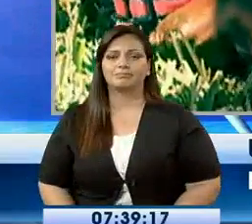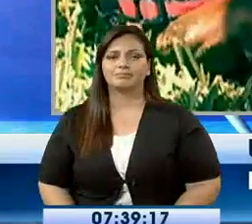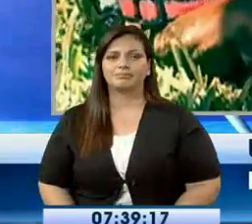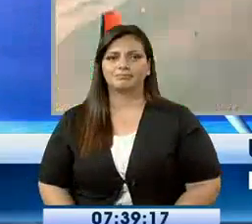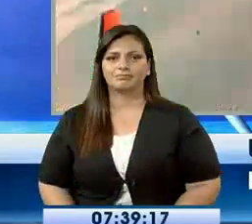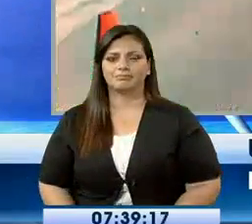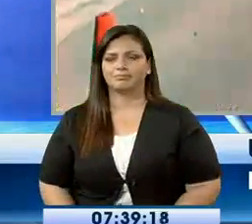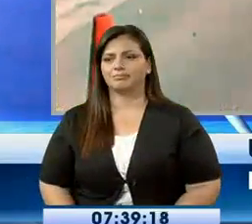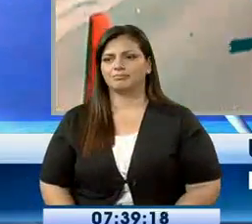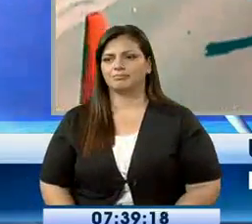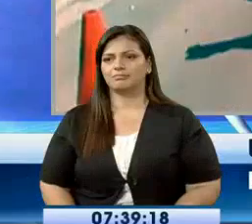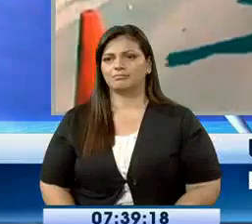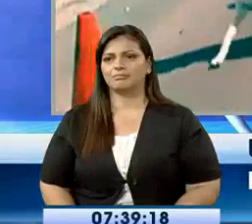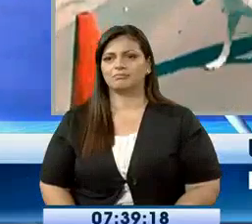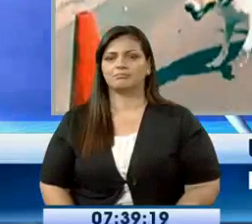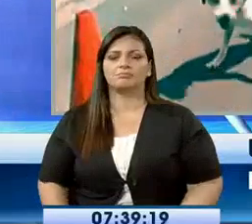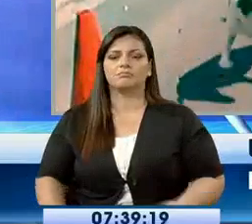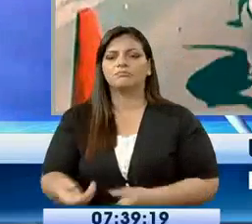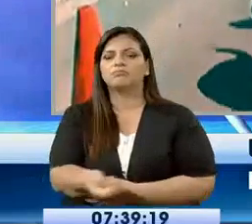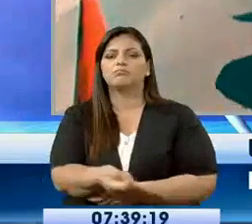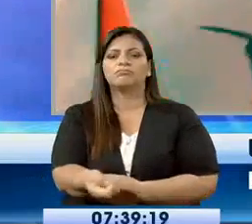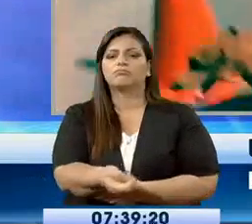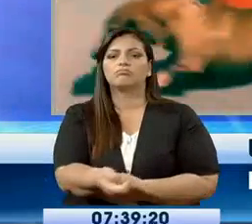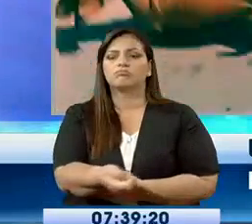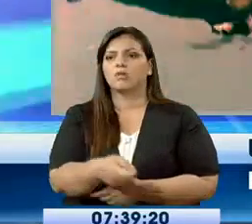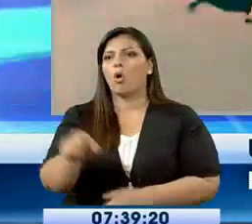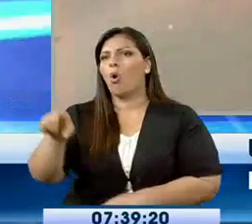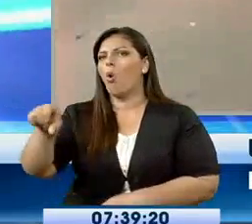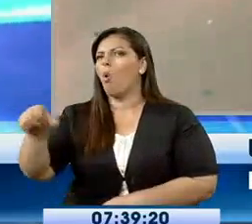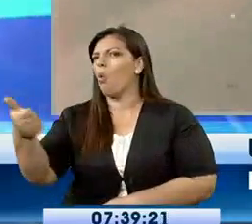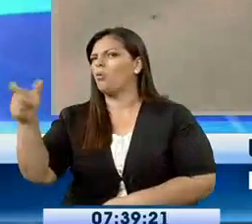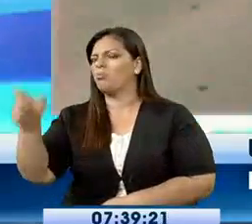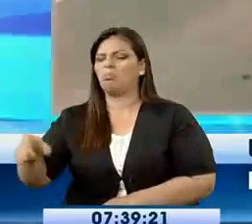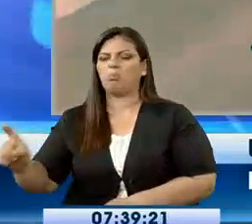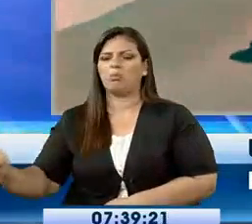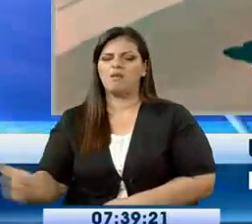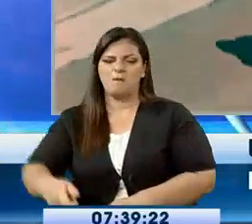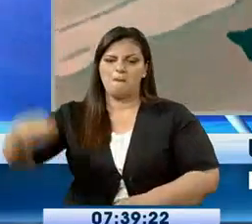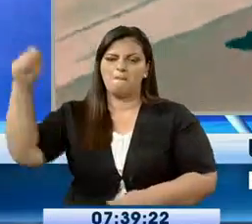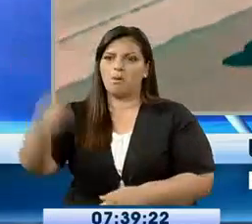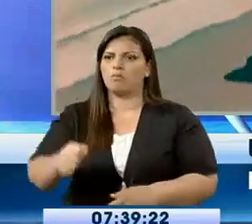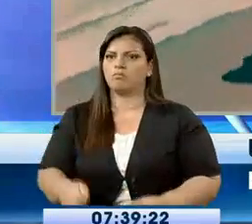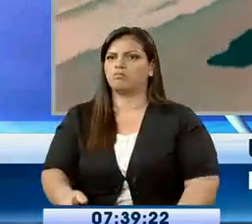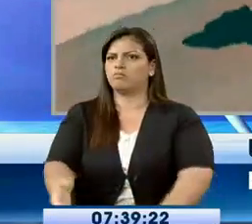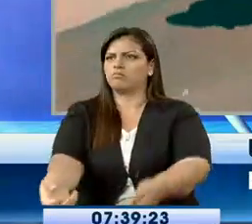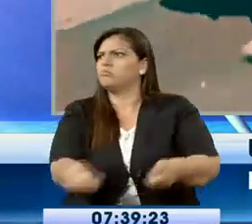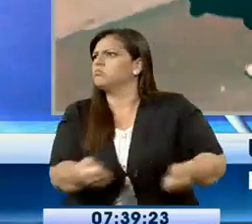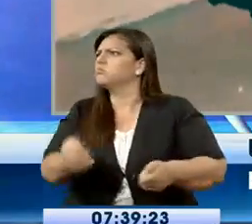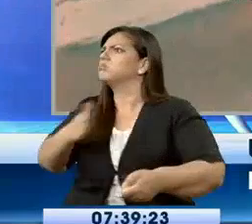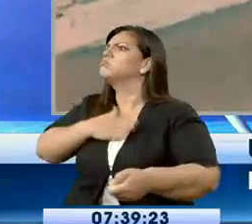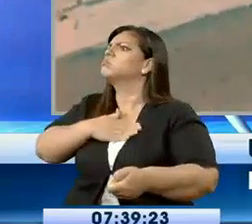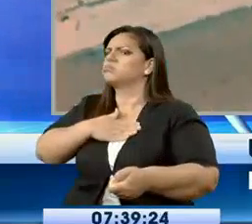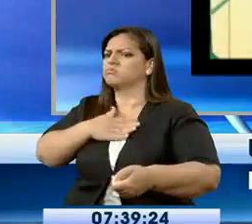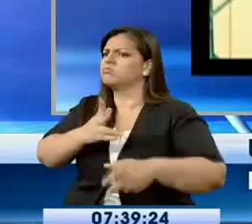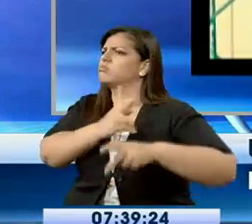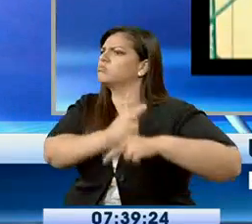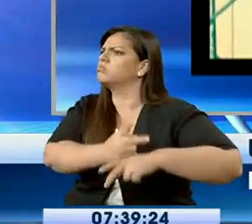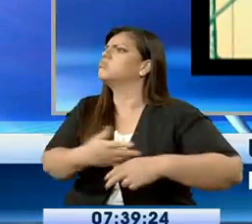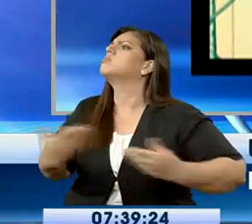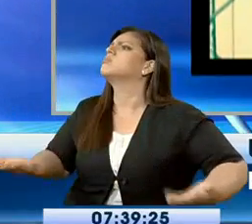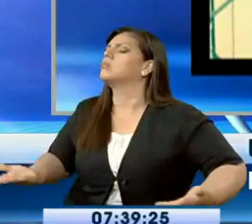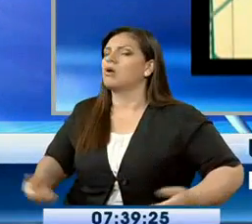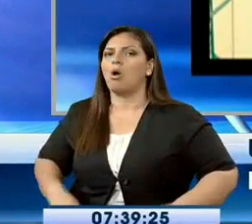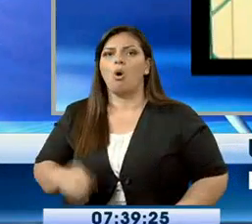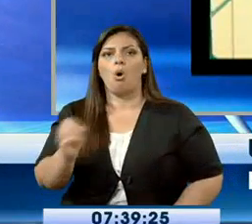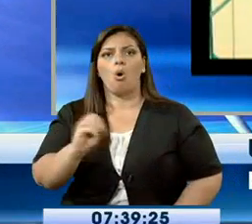alguien le puede hacer daño a ese animalito. Imagínate. Para eso está su dueño para reclamar. Y si el animalito puede causar daño o deja sus excrementos por ahí botados,